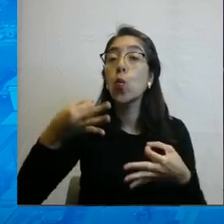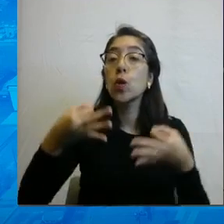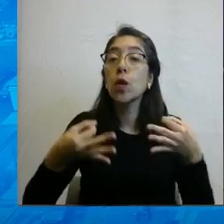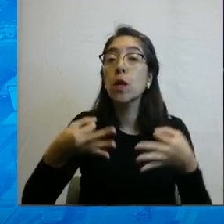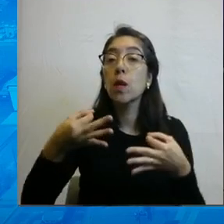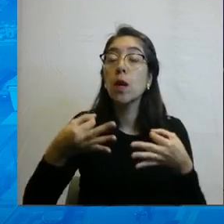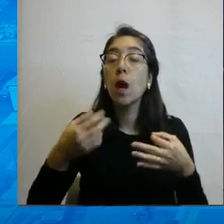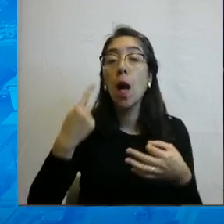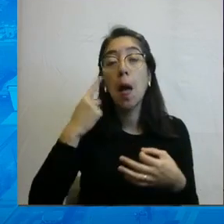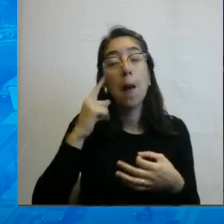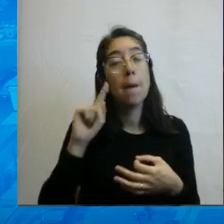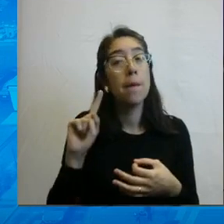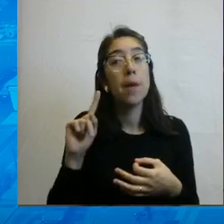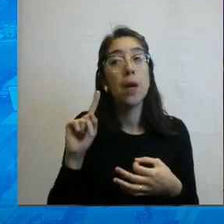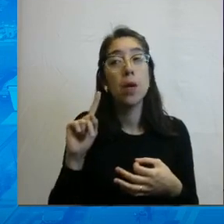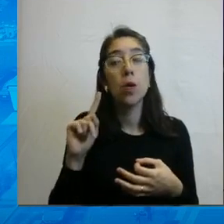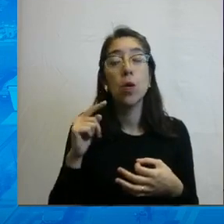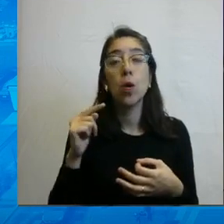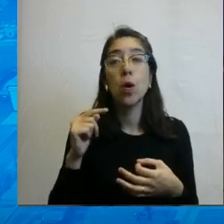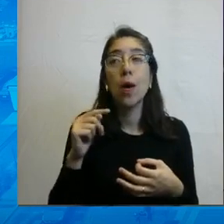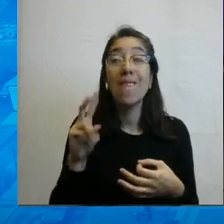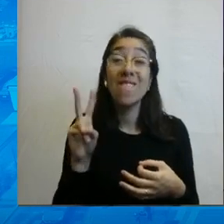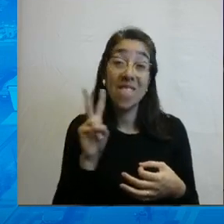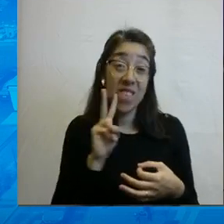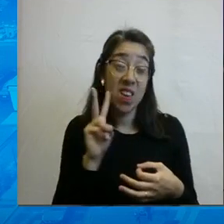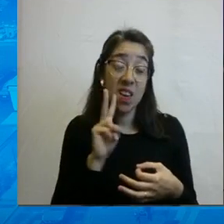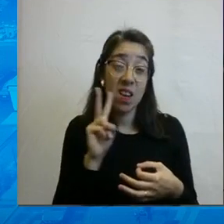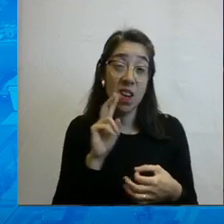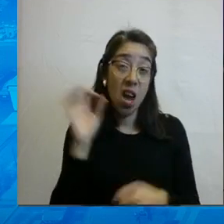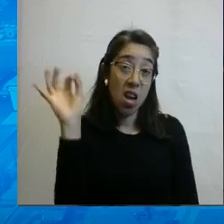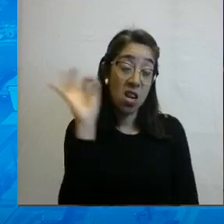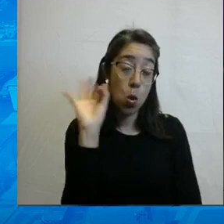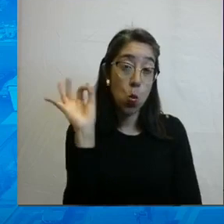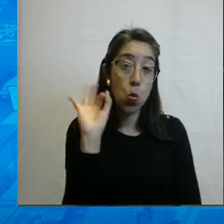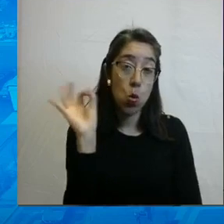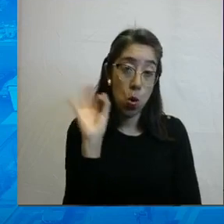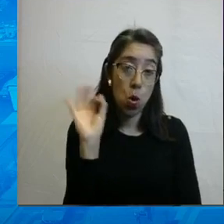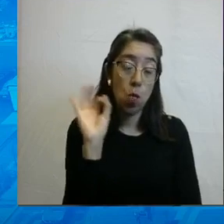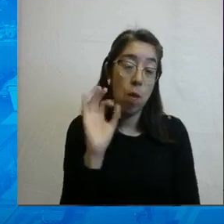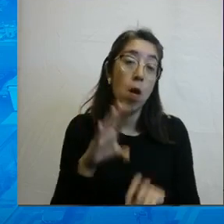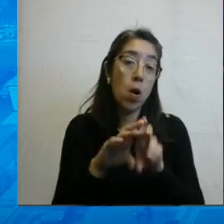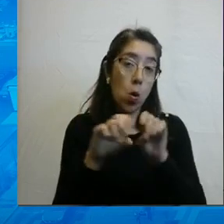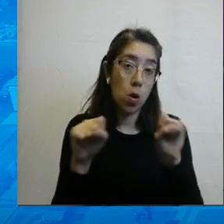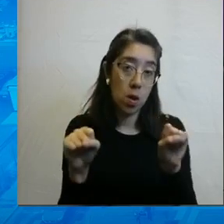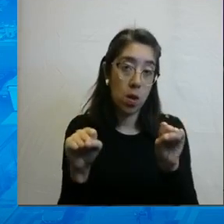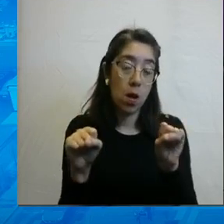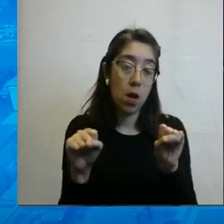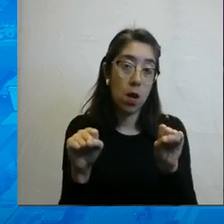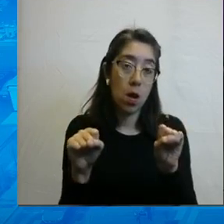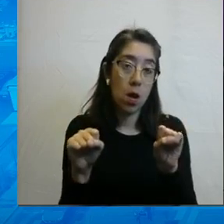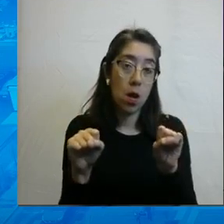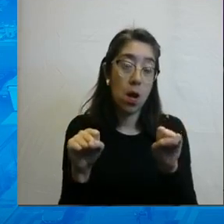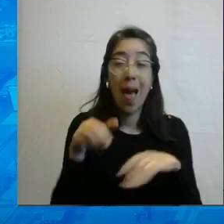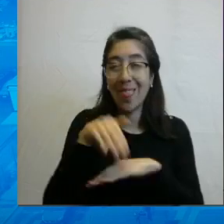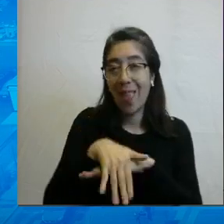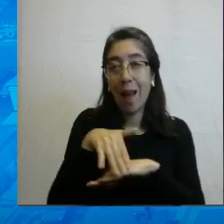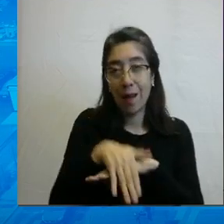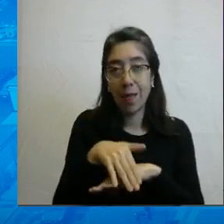de la comisión, el día viernes. Entiendo que esa citación es para las 15:30 horas.